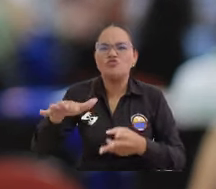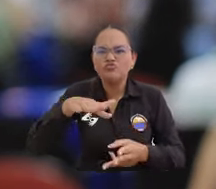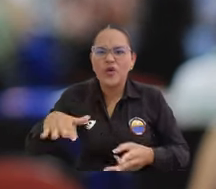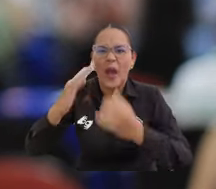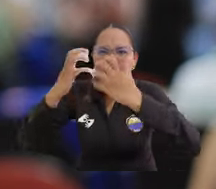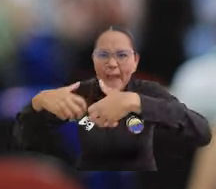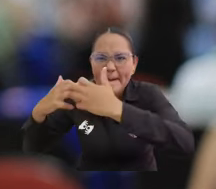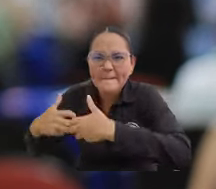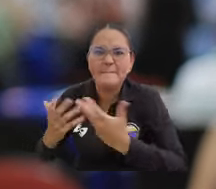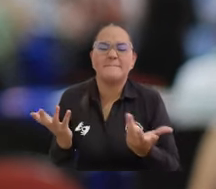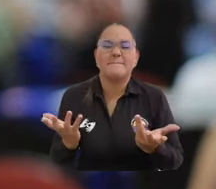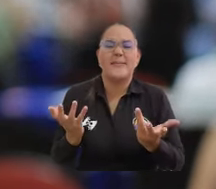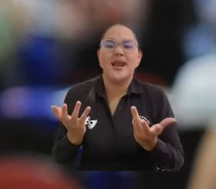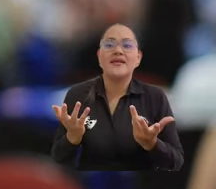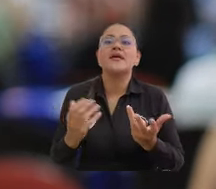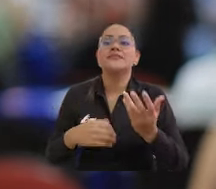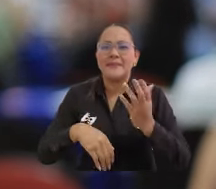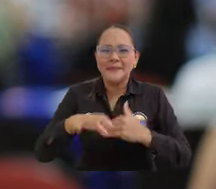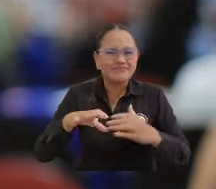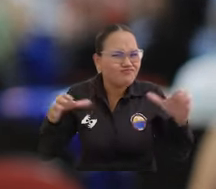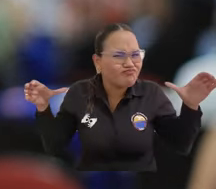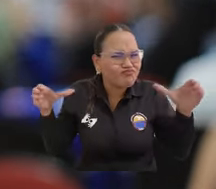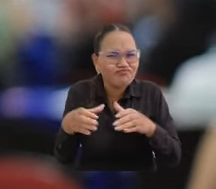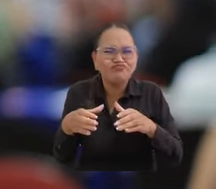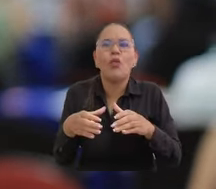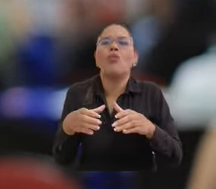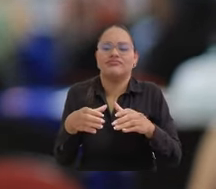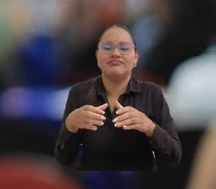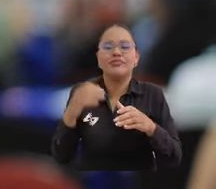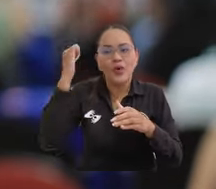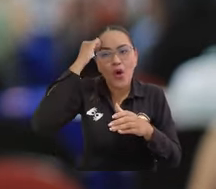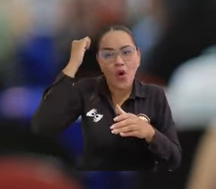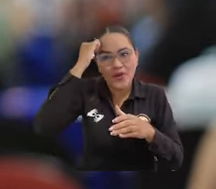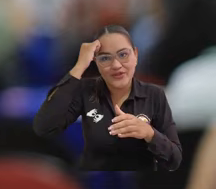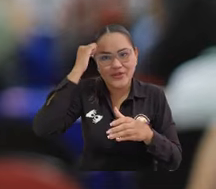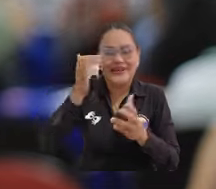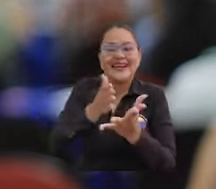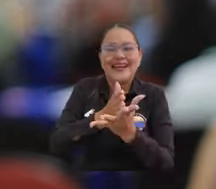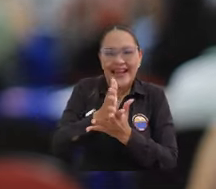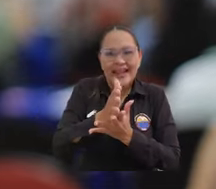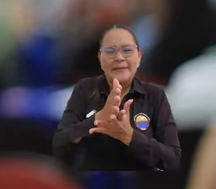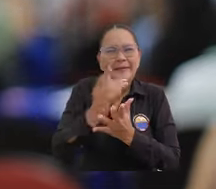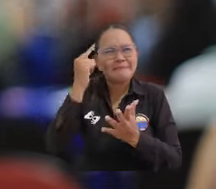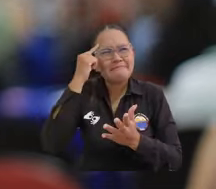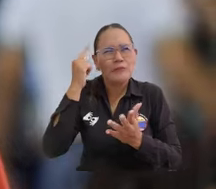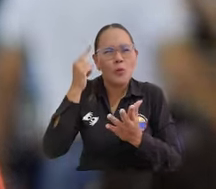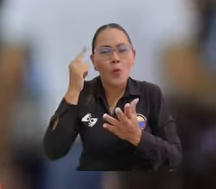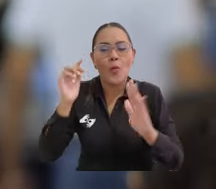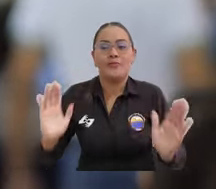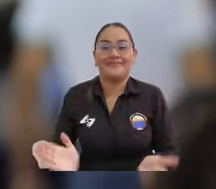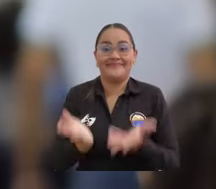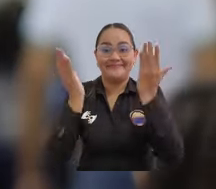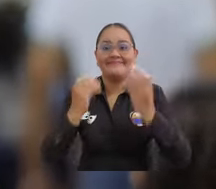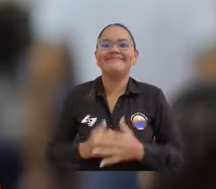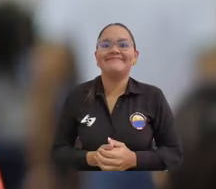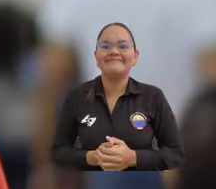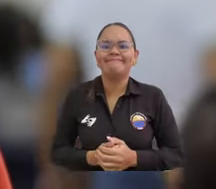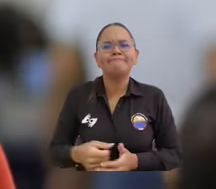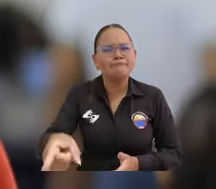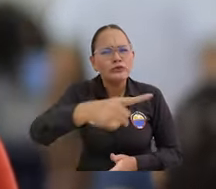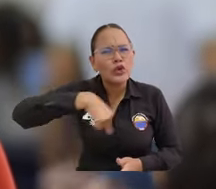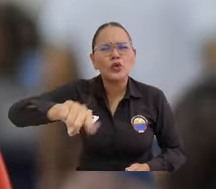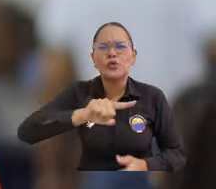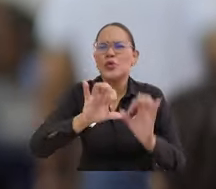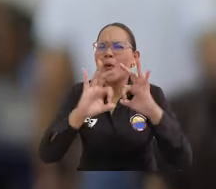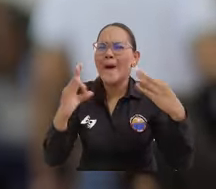en relacionamiento con el sector productivo y, por supuesto, todo el cuerpo académico y docente que hace parte de este programa. Formamos parte de la misma familia,